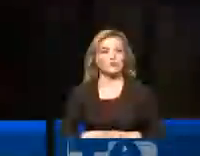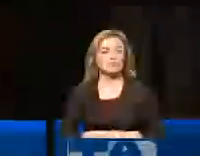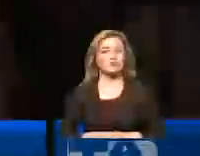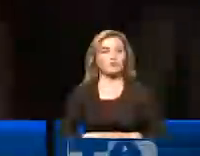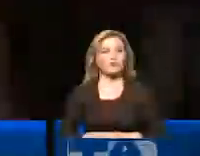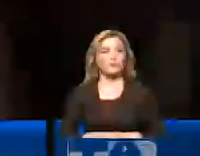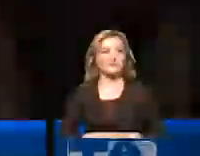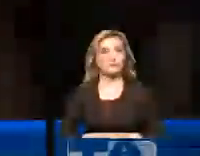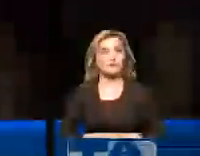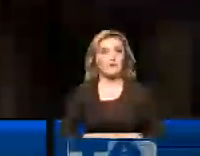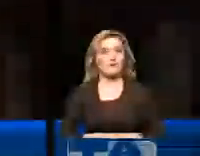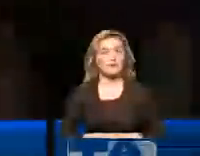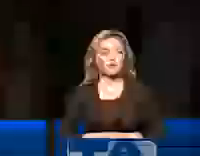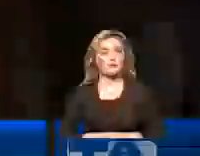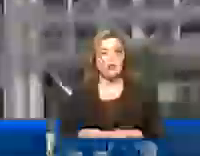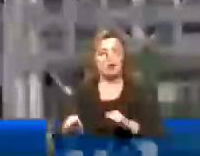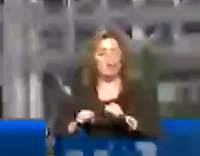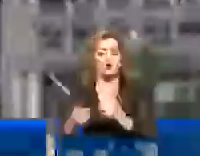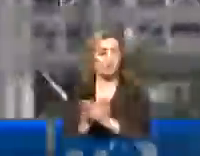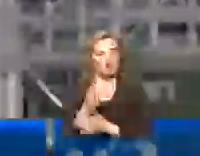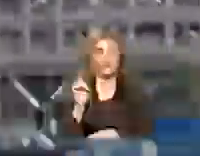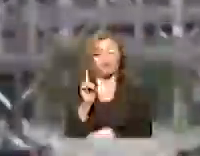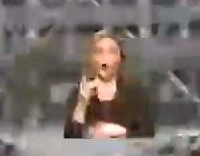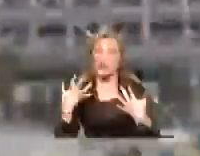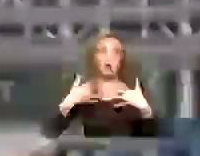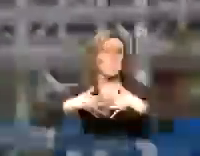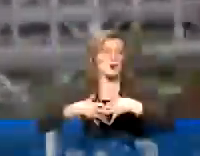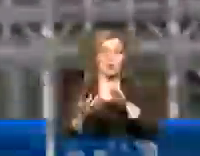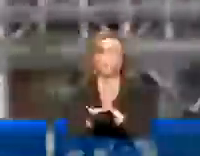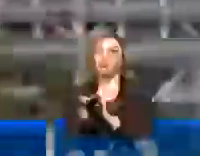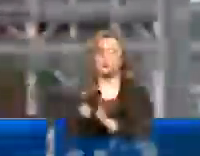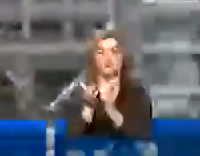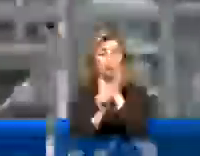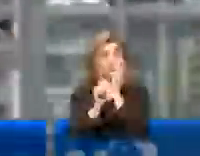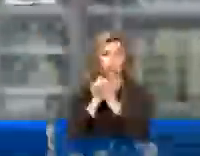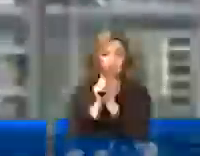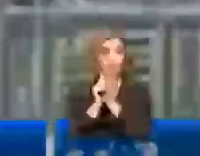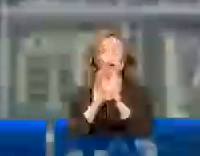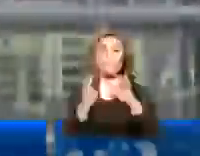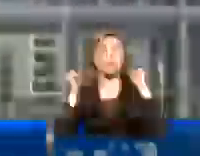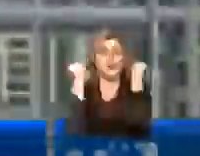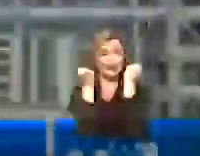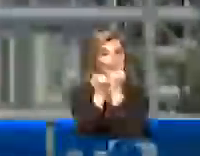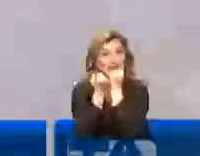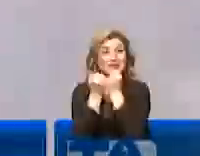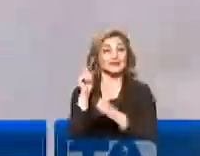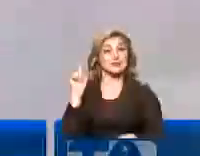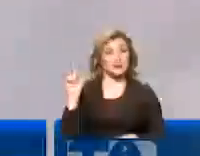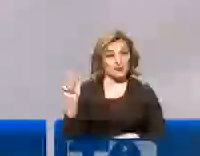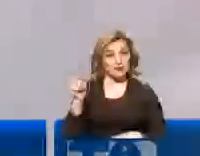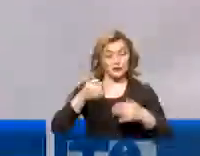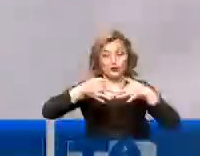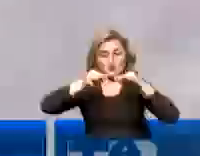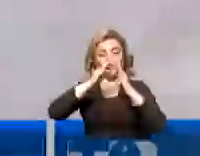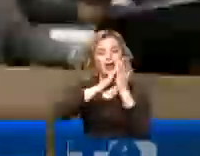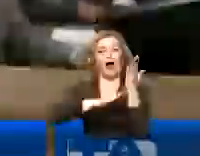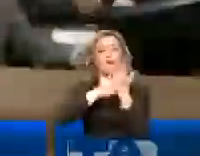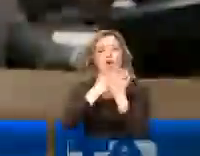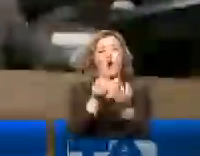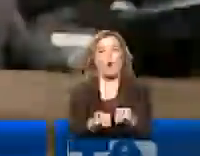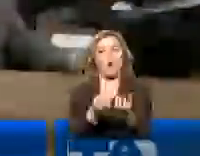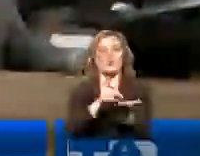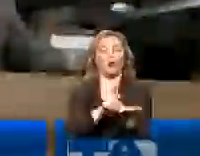no tenga que realizar un nuevo trámite. Sin embargo, aún se espera que el Ministerio de Inclusión Económica y Social publique la tabla de